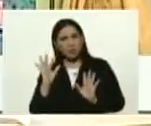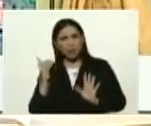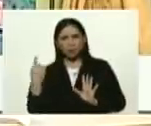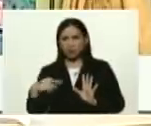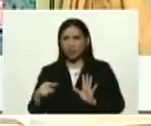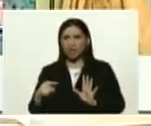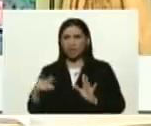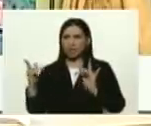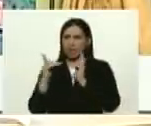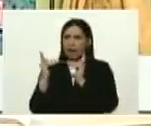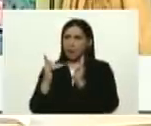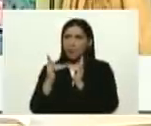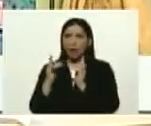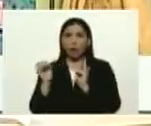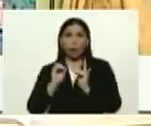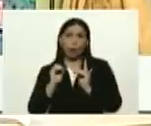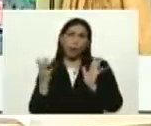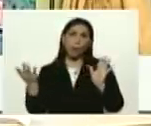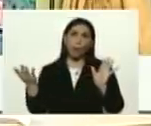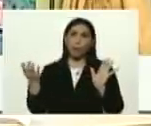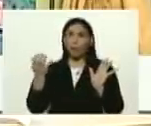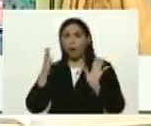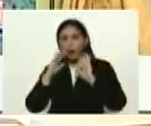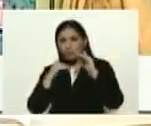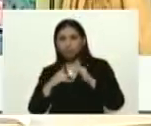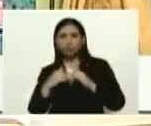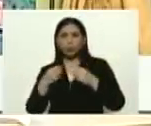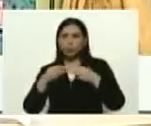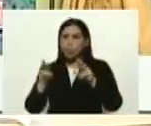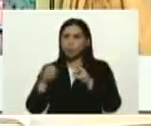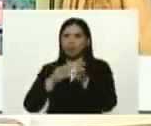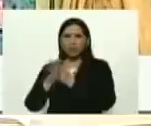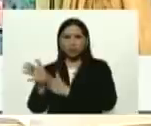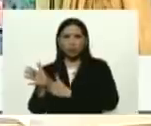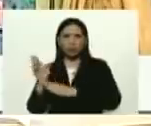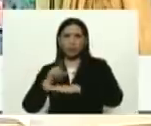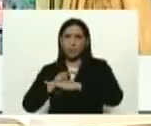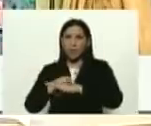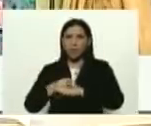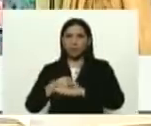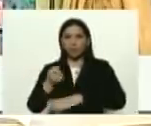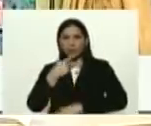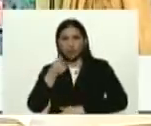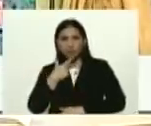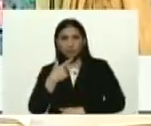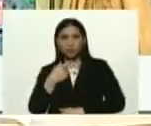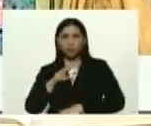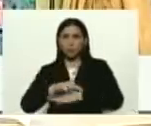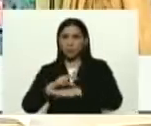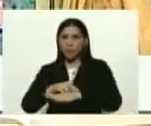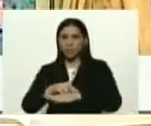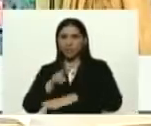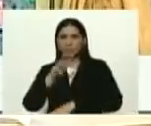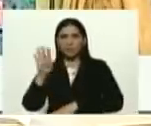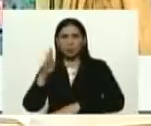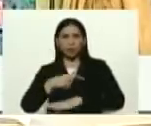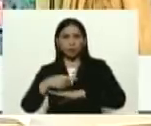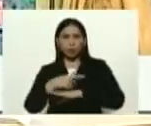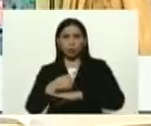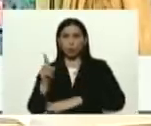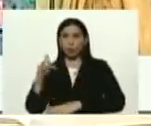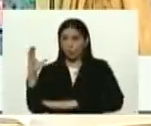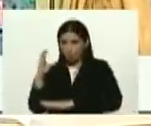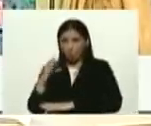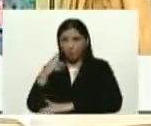una cama con atención pública, gratuita, con sus tratamientos y médicos las 24 horas, en Colombia,